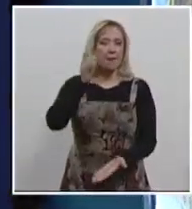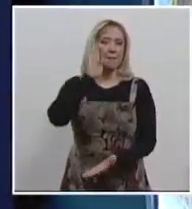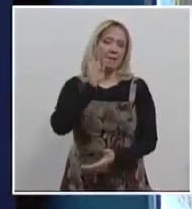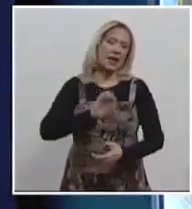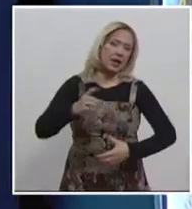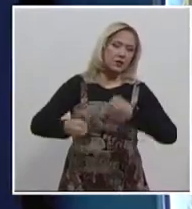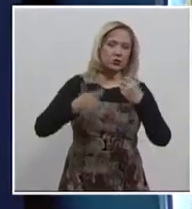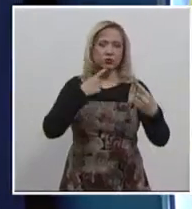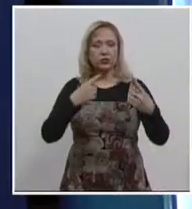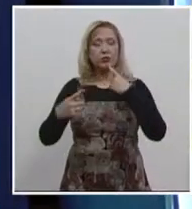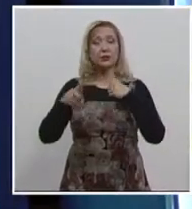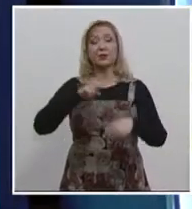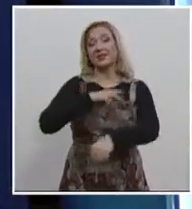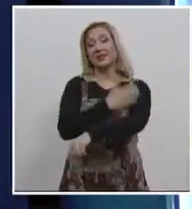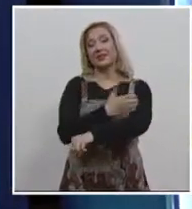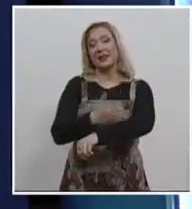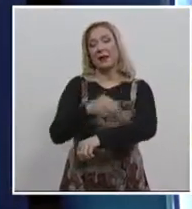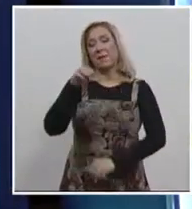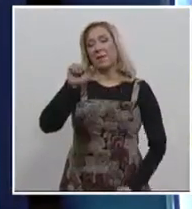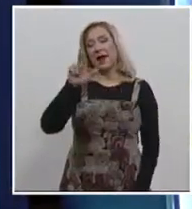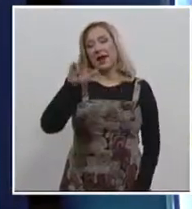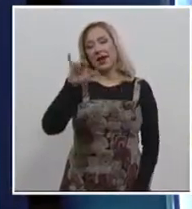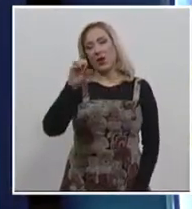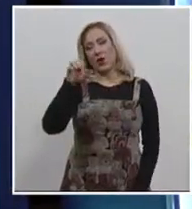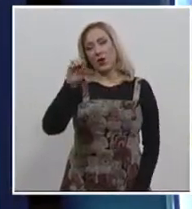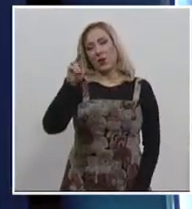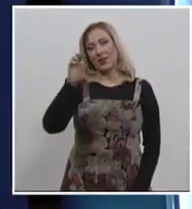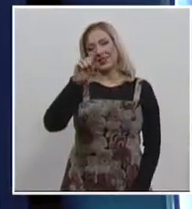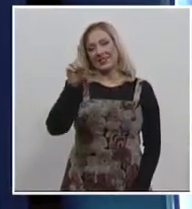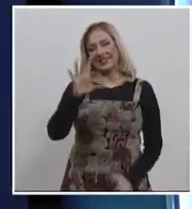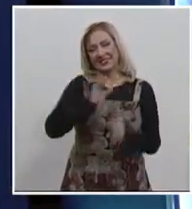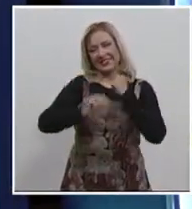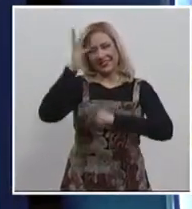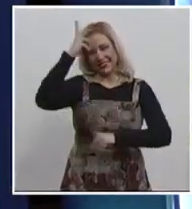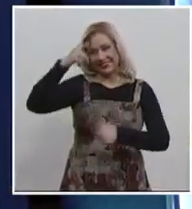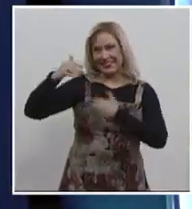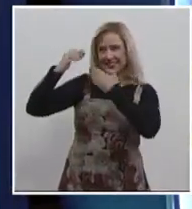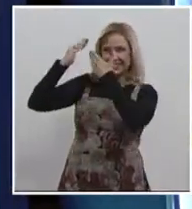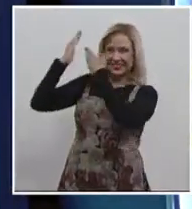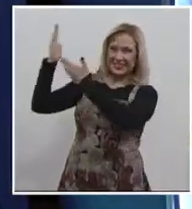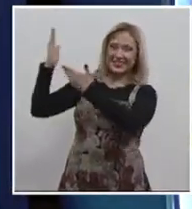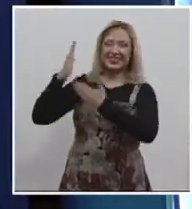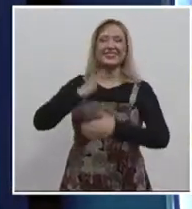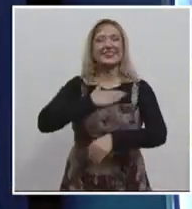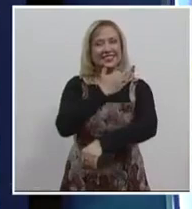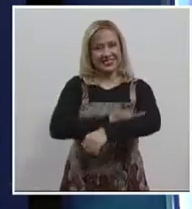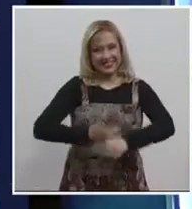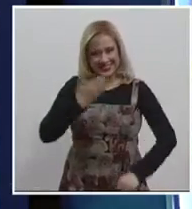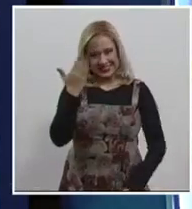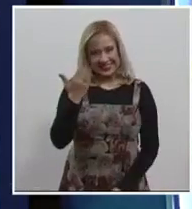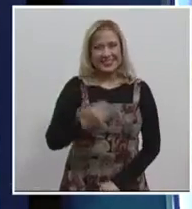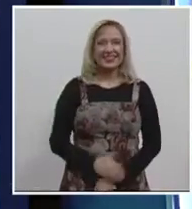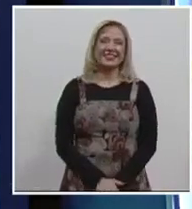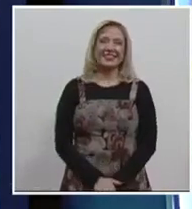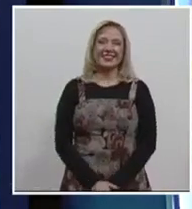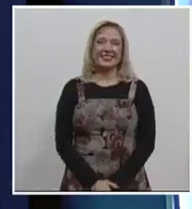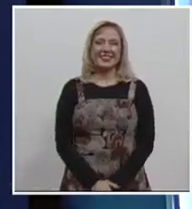nuestro compañero Mario López Peña, quien nos tiene toda la información. Muy buenas tardes, Mario. Adelante con tu reporte. Te